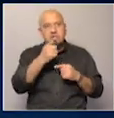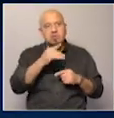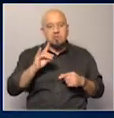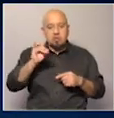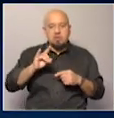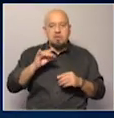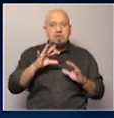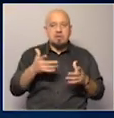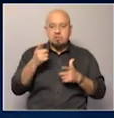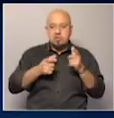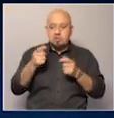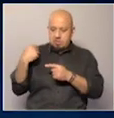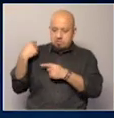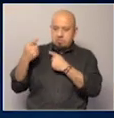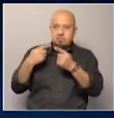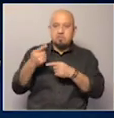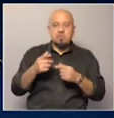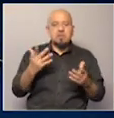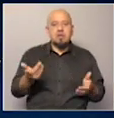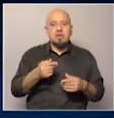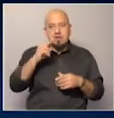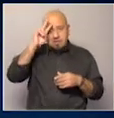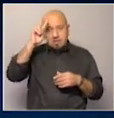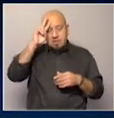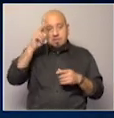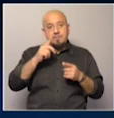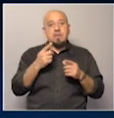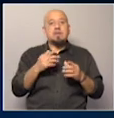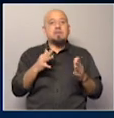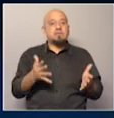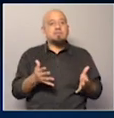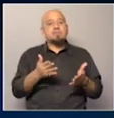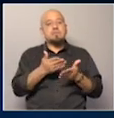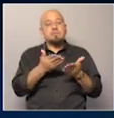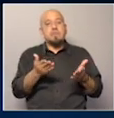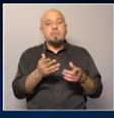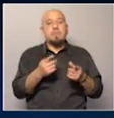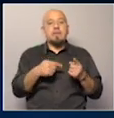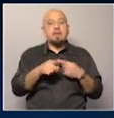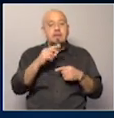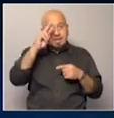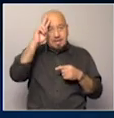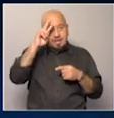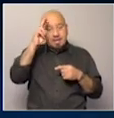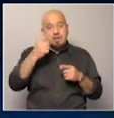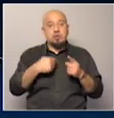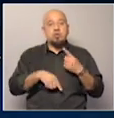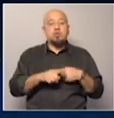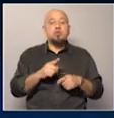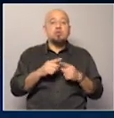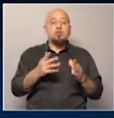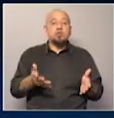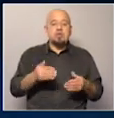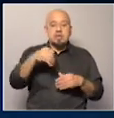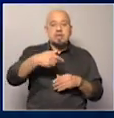políticas también y la burguesía que ha existido siempre en aquel país criolla si se quiere pero no indígena con lo cual la popularidad